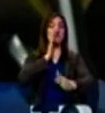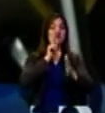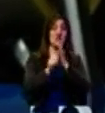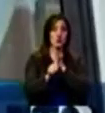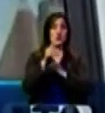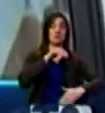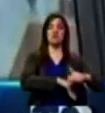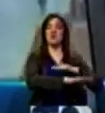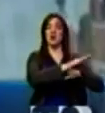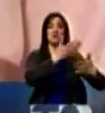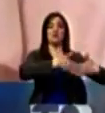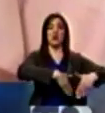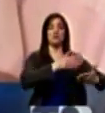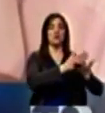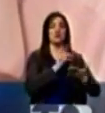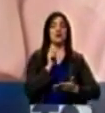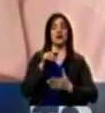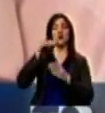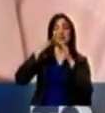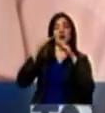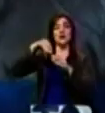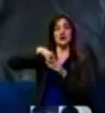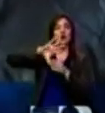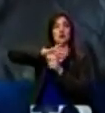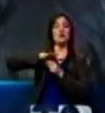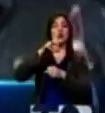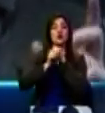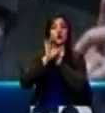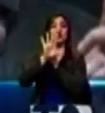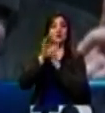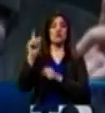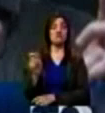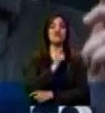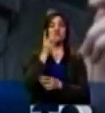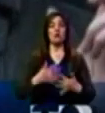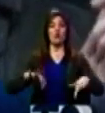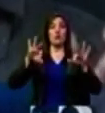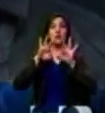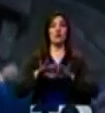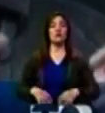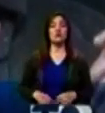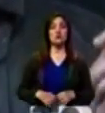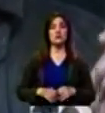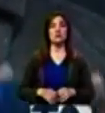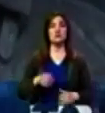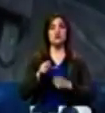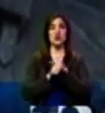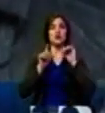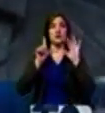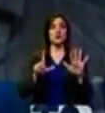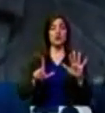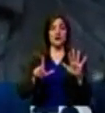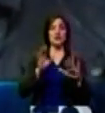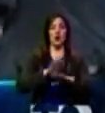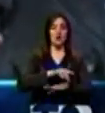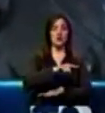que ya cumplió 5 años en la Embajada del Ecuador, sigue asilado. Es una victoria importante, pero de ninguna manera eso borra 7 años sin ser